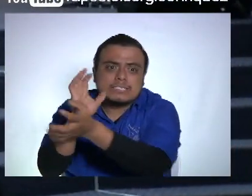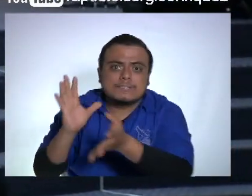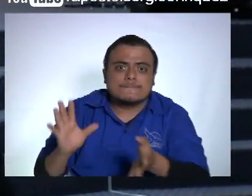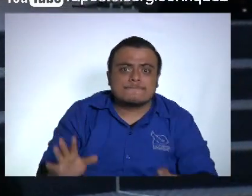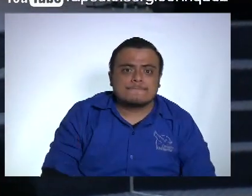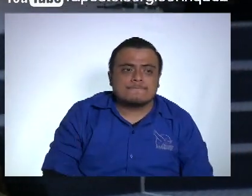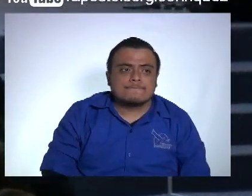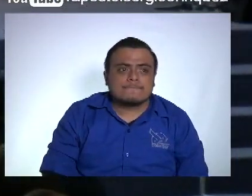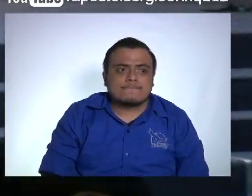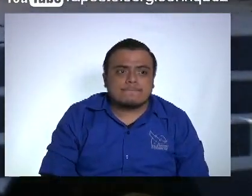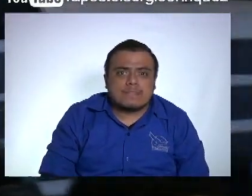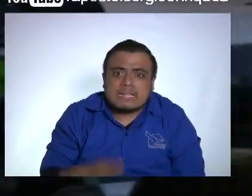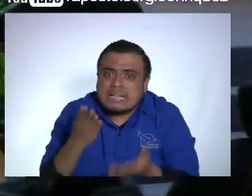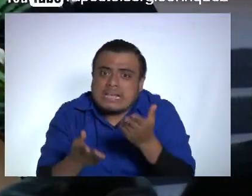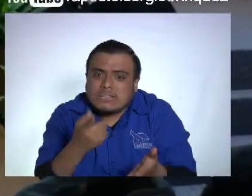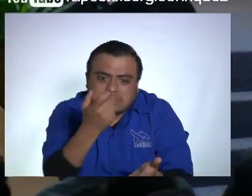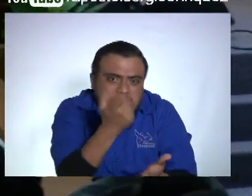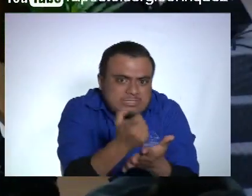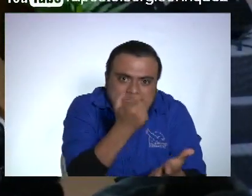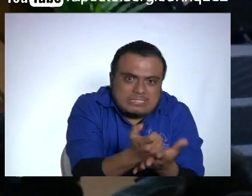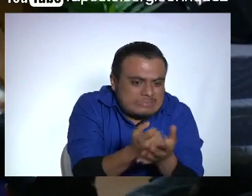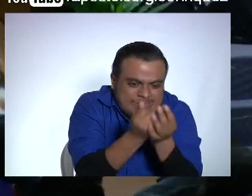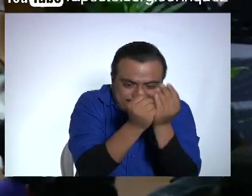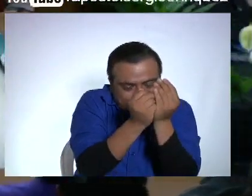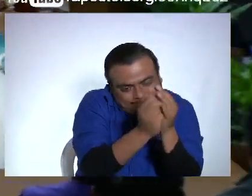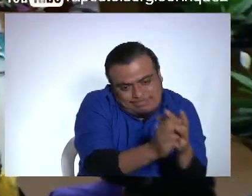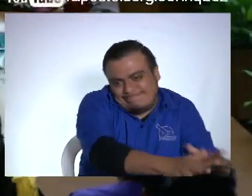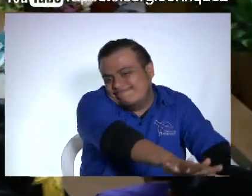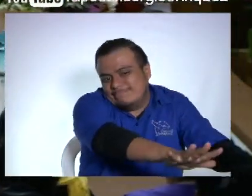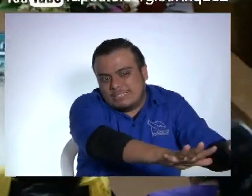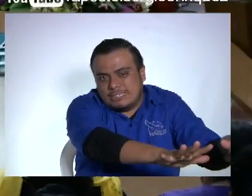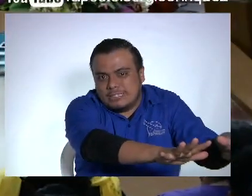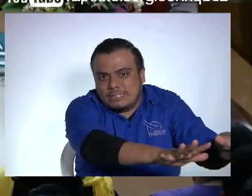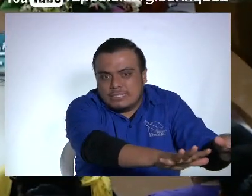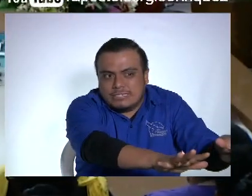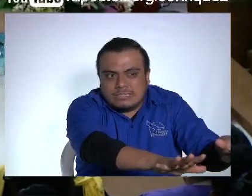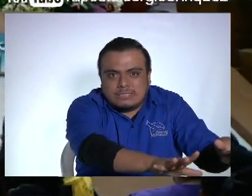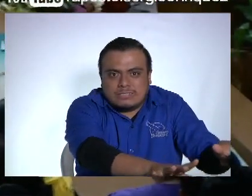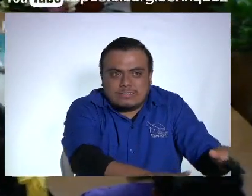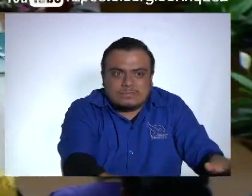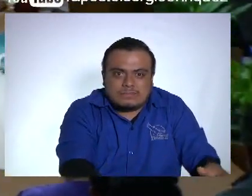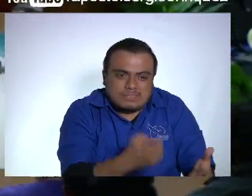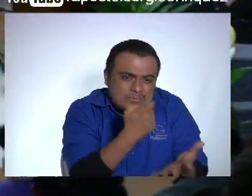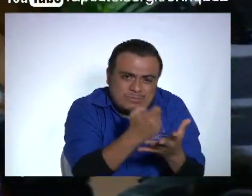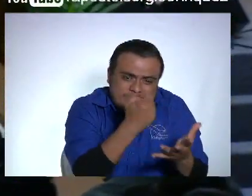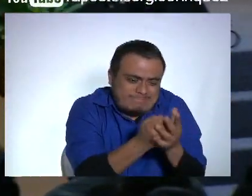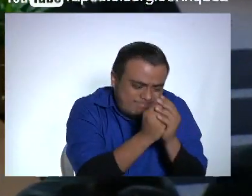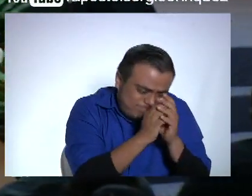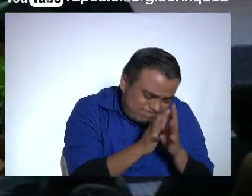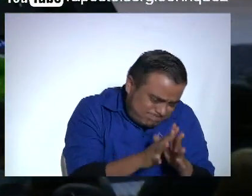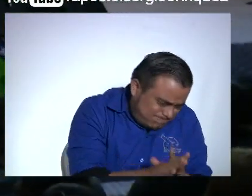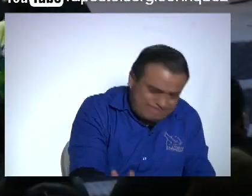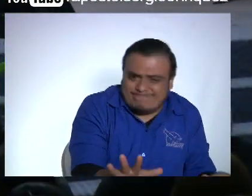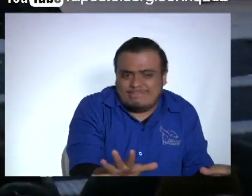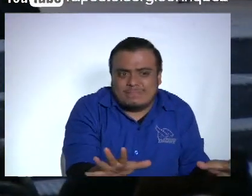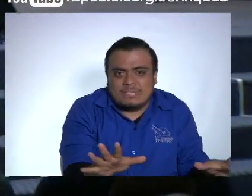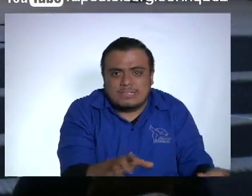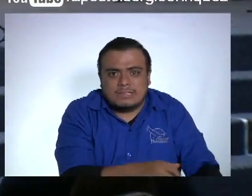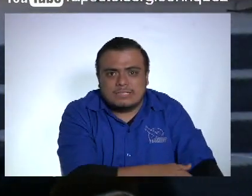Aleluya. Tal vez tu economía ya no da más. Ya no da más tu economía. Todo está